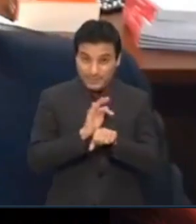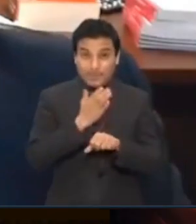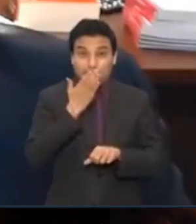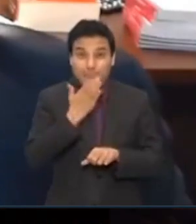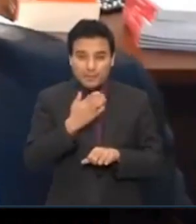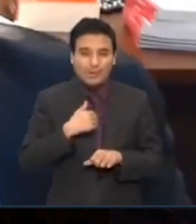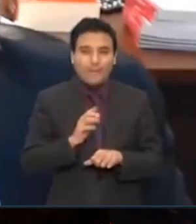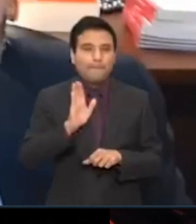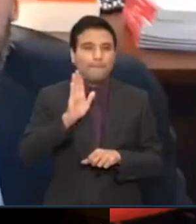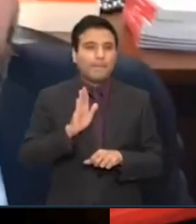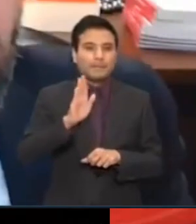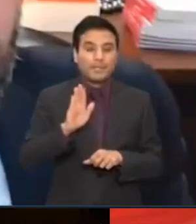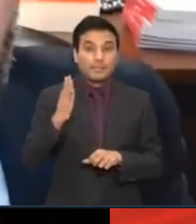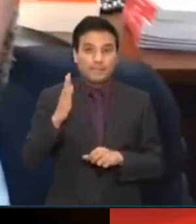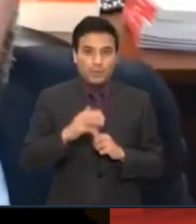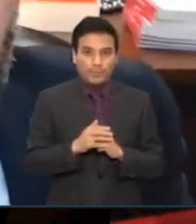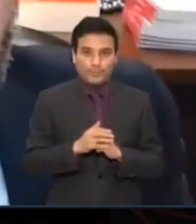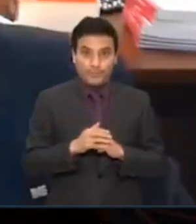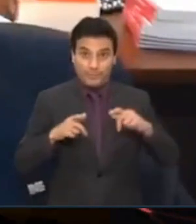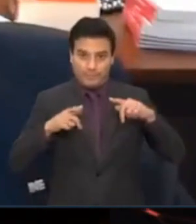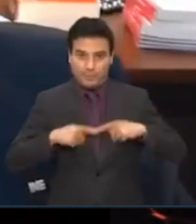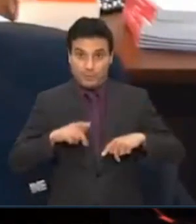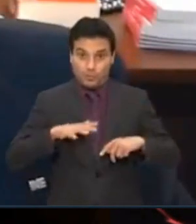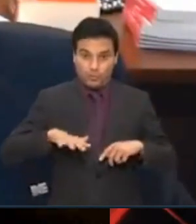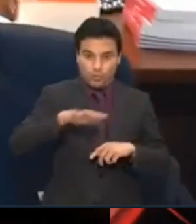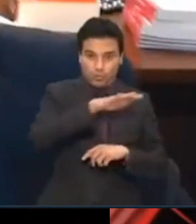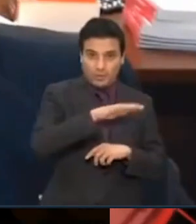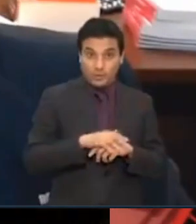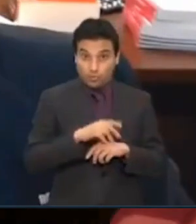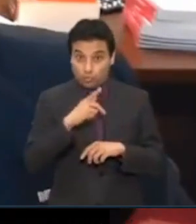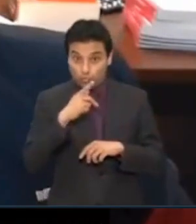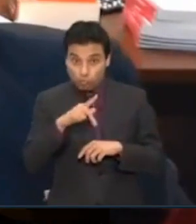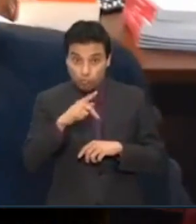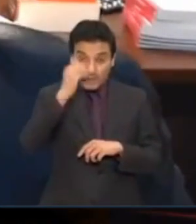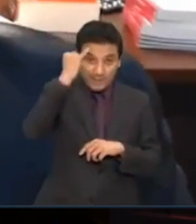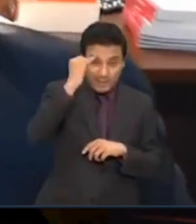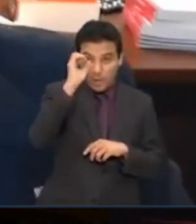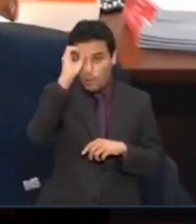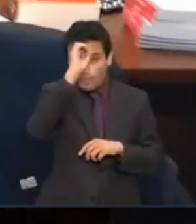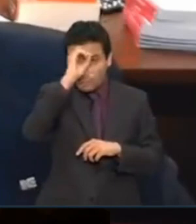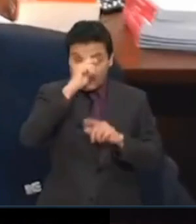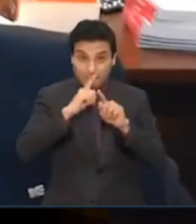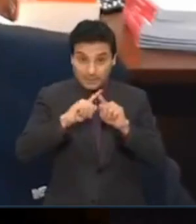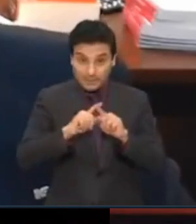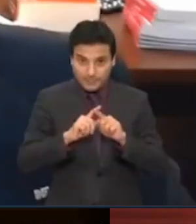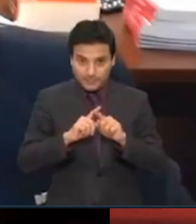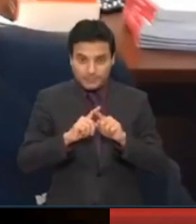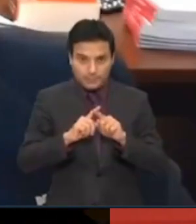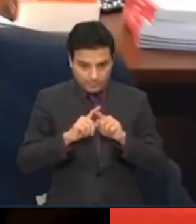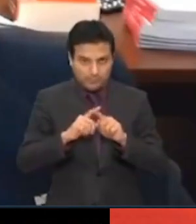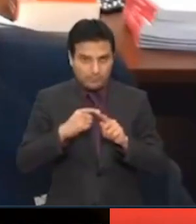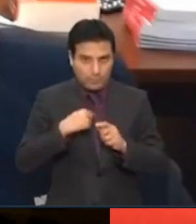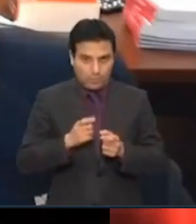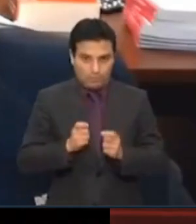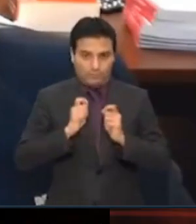espejo, reflejar, reproducir fielmente. Los elegidos en un parlamento representan a los ciudadanos electores